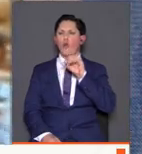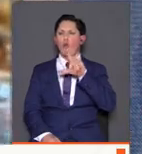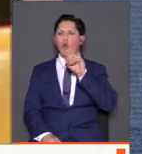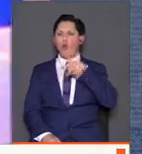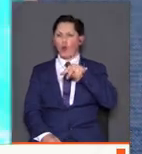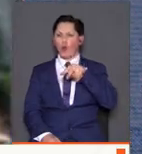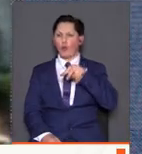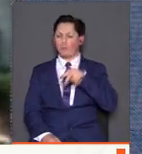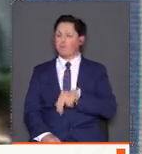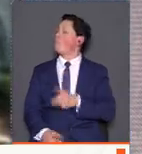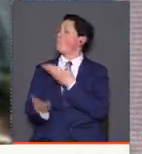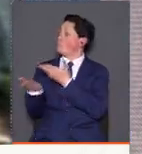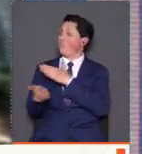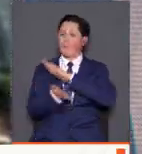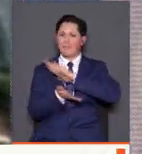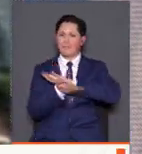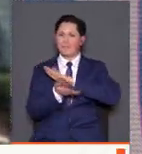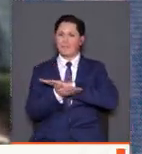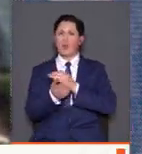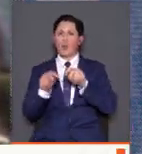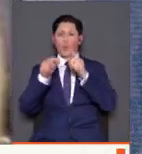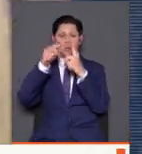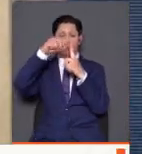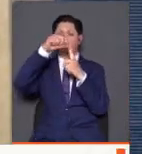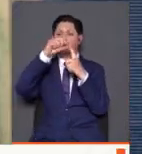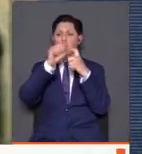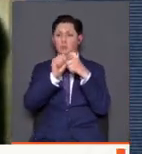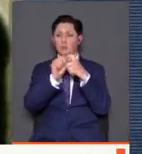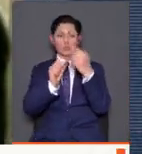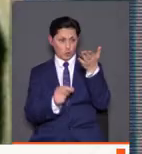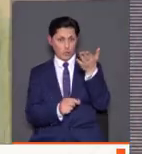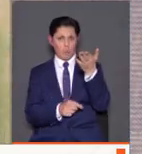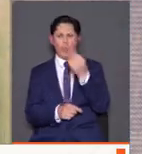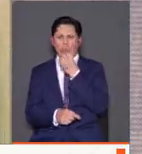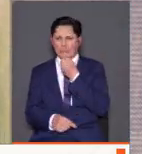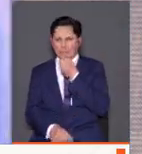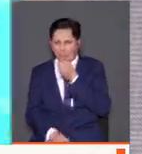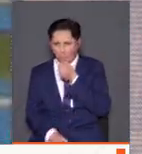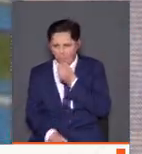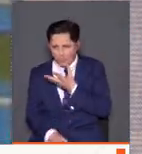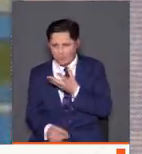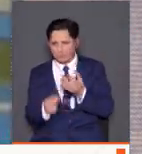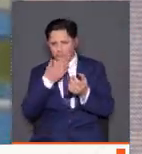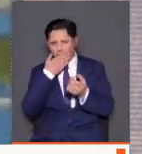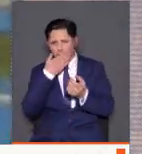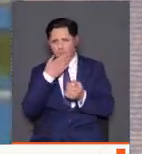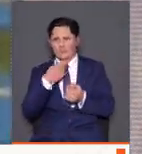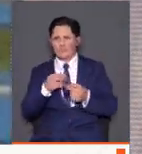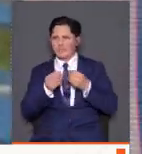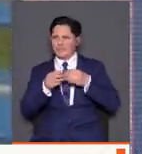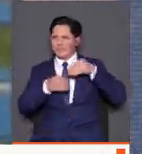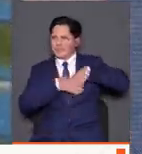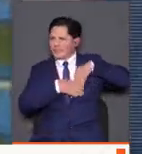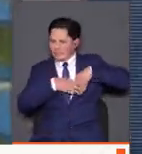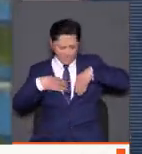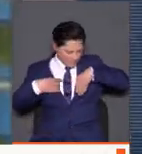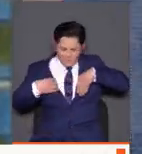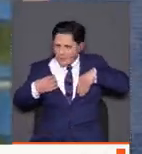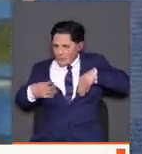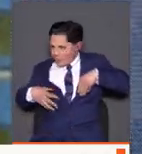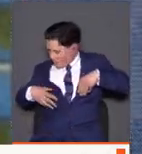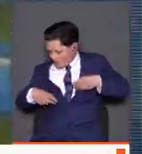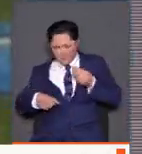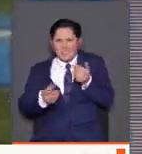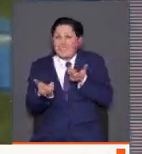Cristóbal! ¿Usted es capaz de doblar este clavo? ¿Quiere llevarse a África? Nos perdió la tarjeta. ¿Y